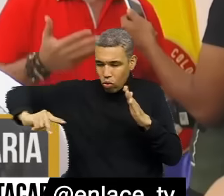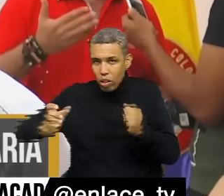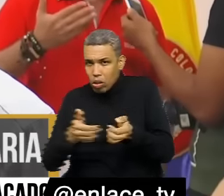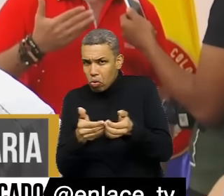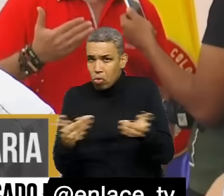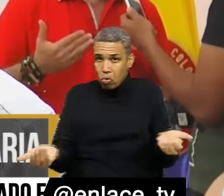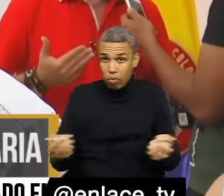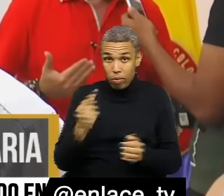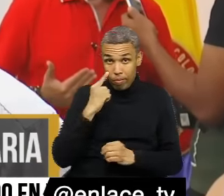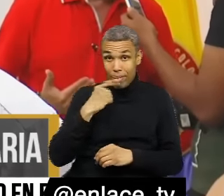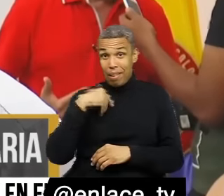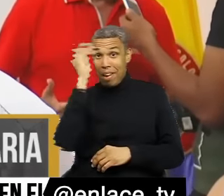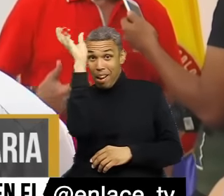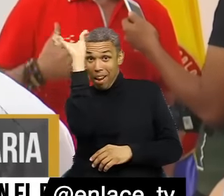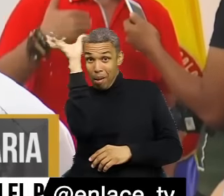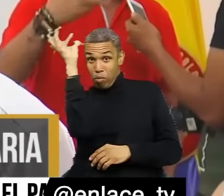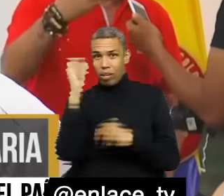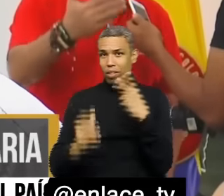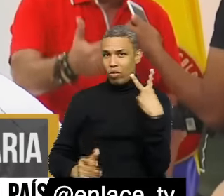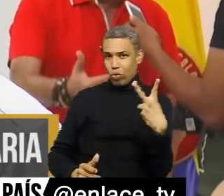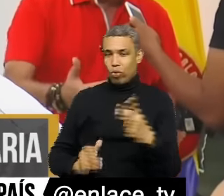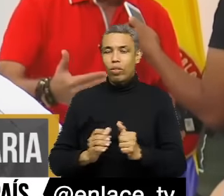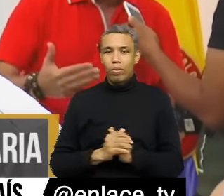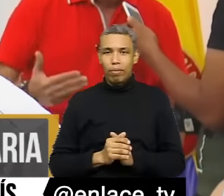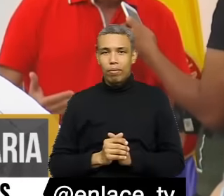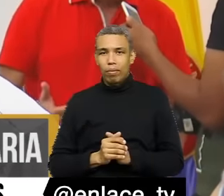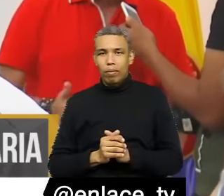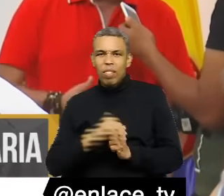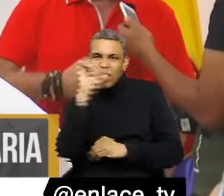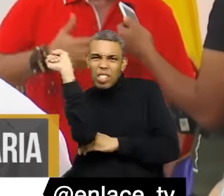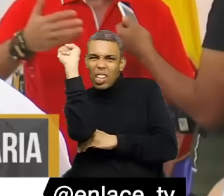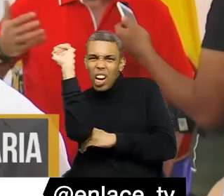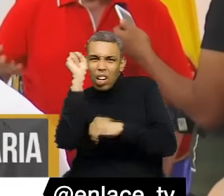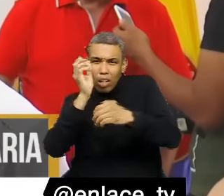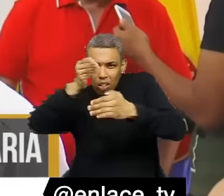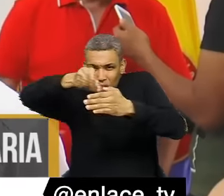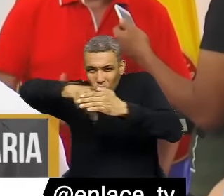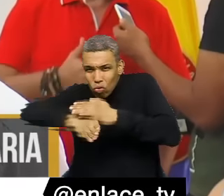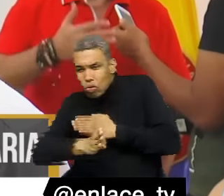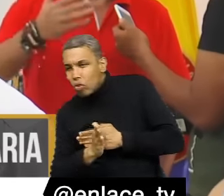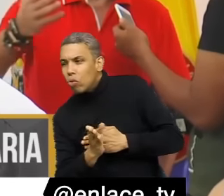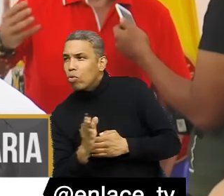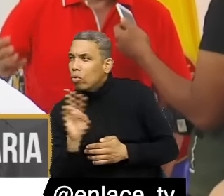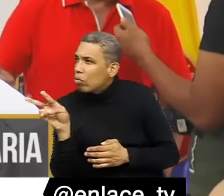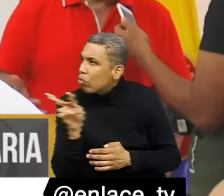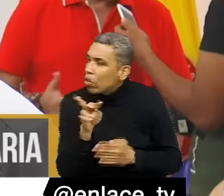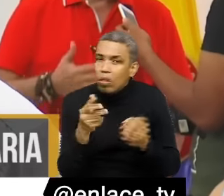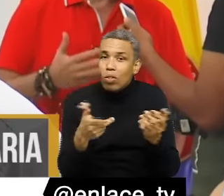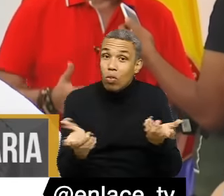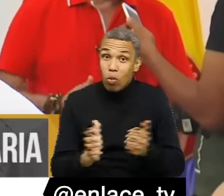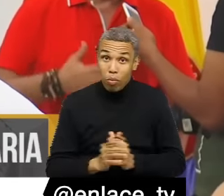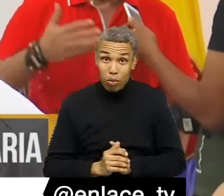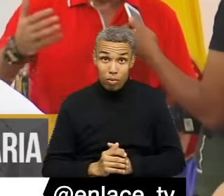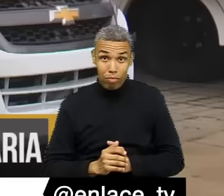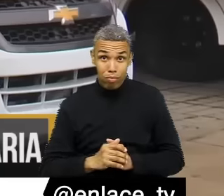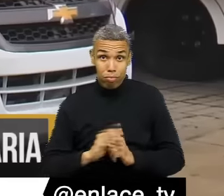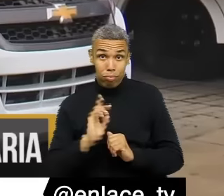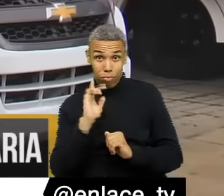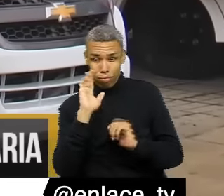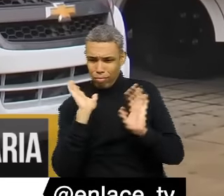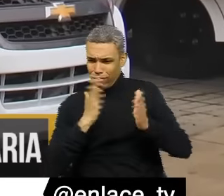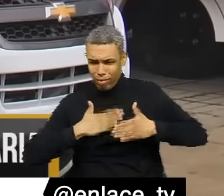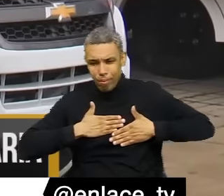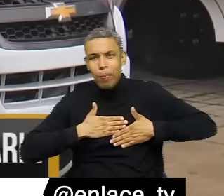TAP que tienen el equipamiento completo, que cumplen con la habilitación para ponerlos a disposición